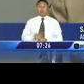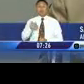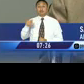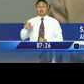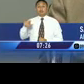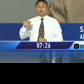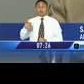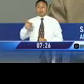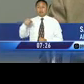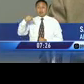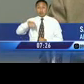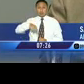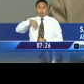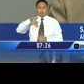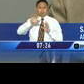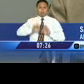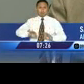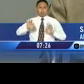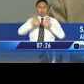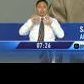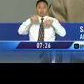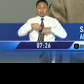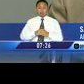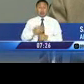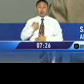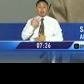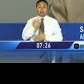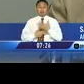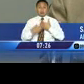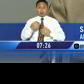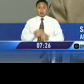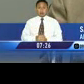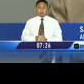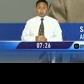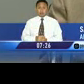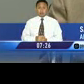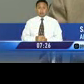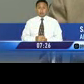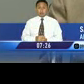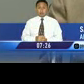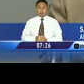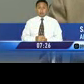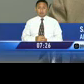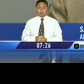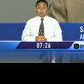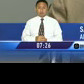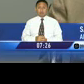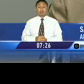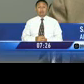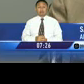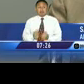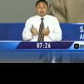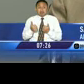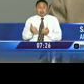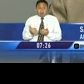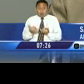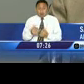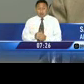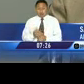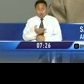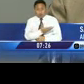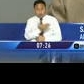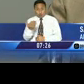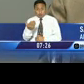quizá lo más preciado que tenemos nosotros, que son nuestros hijos. Y entonces, qué bueno saber que